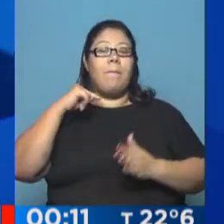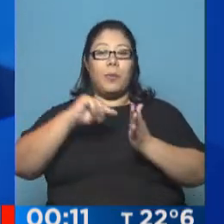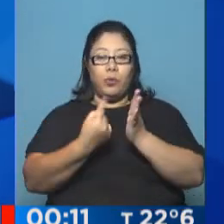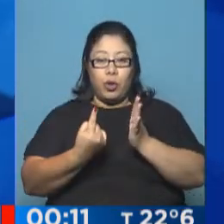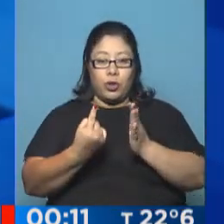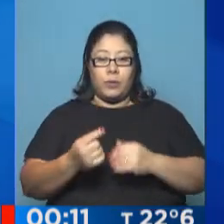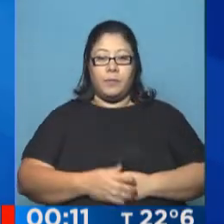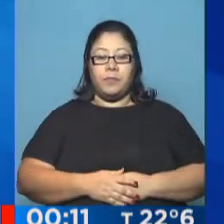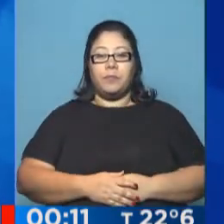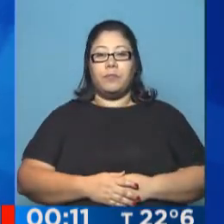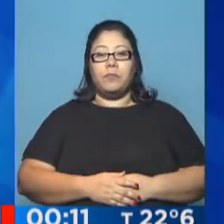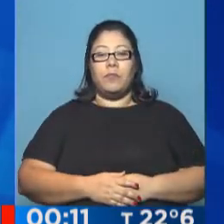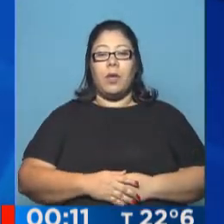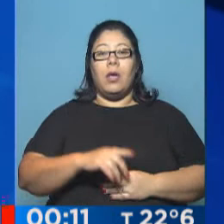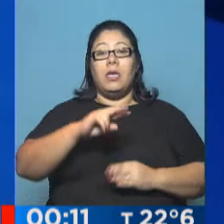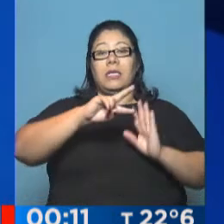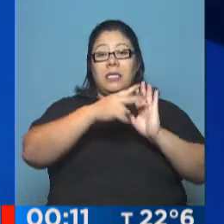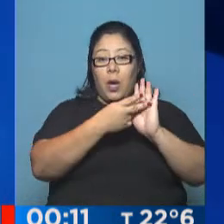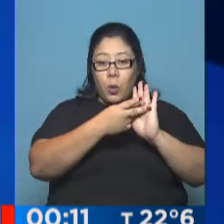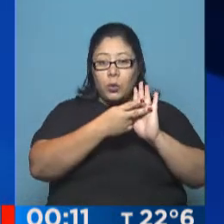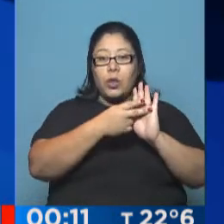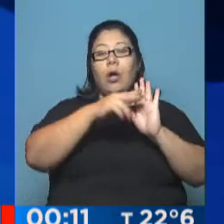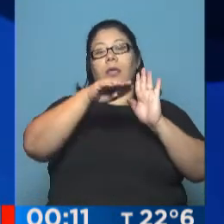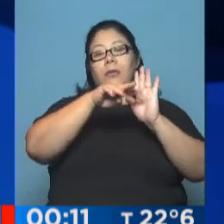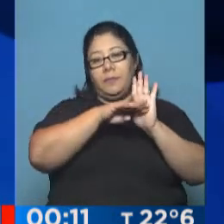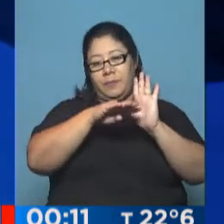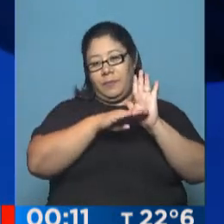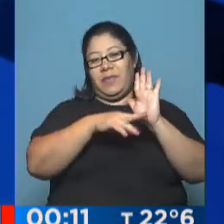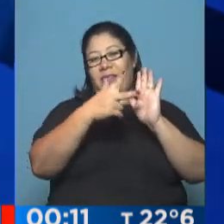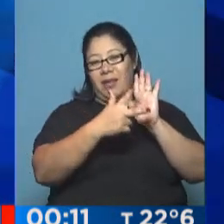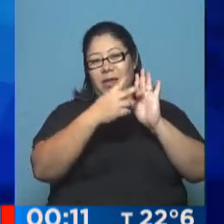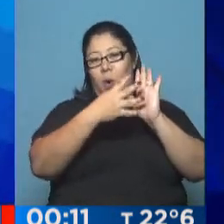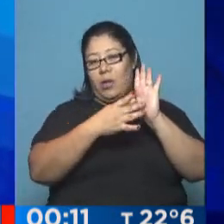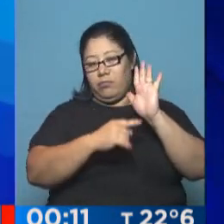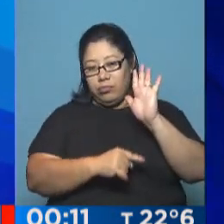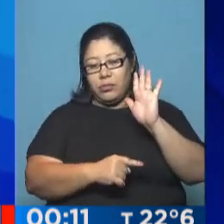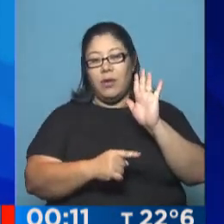Madryn. Excelente campaña. Lo mismo para Ferrocarril Oeste de